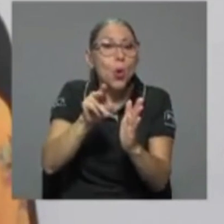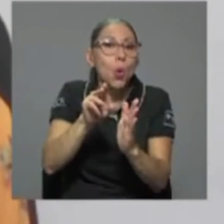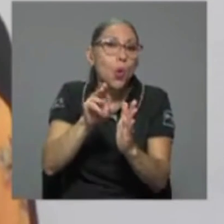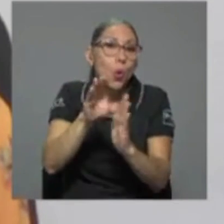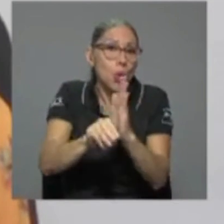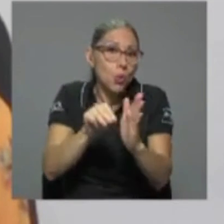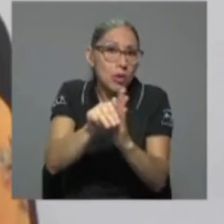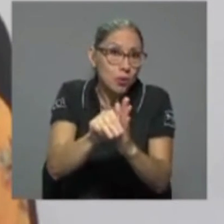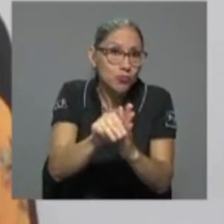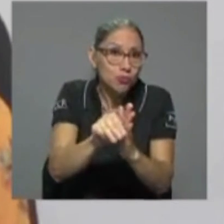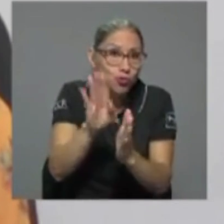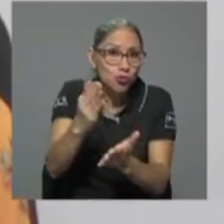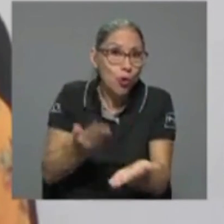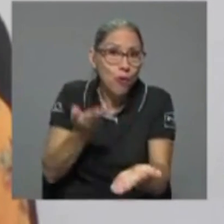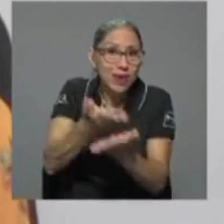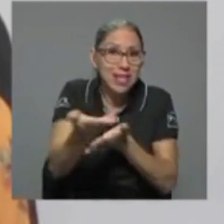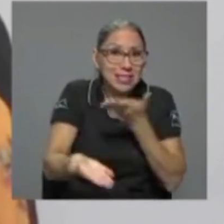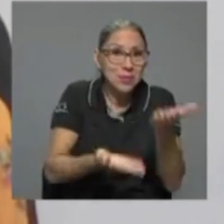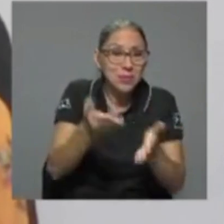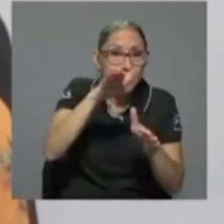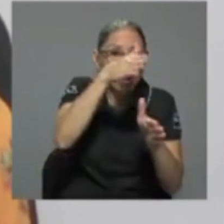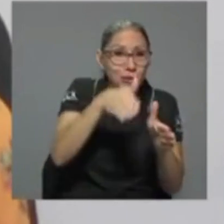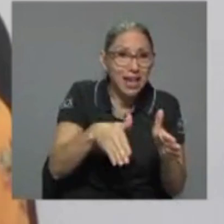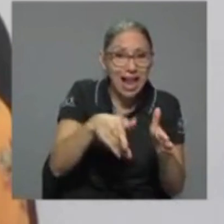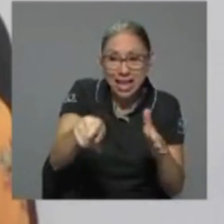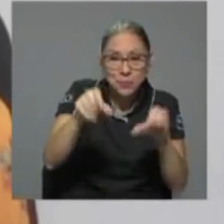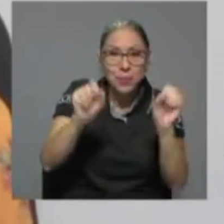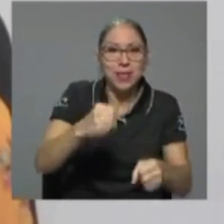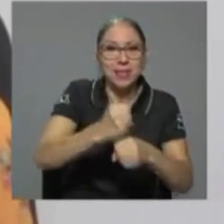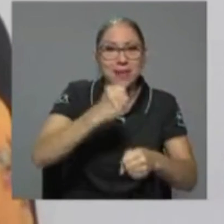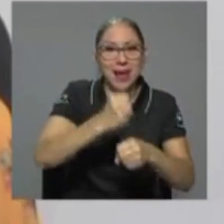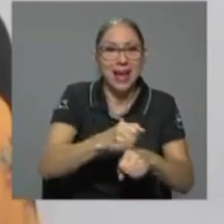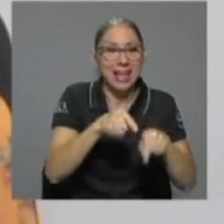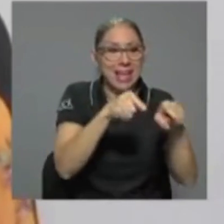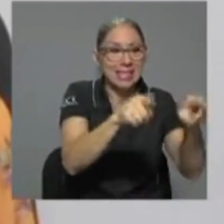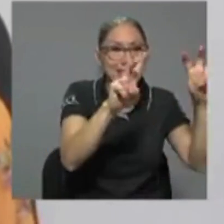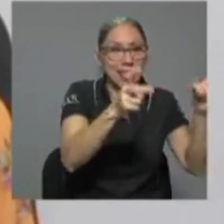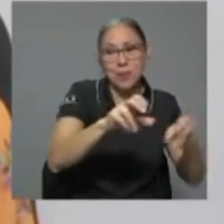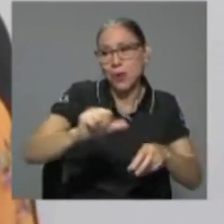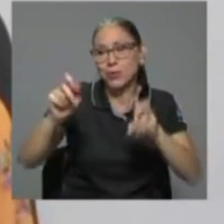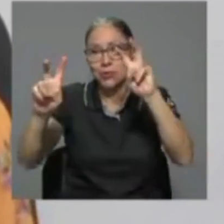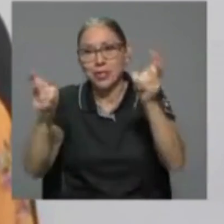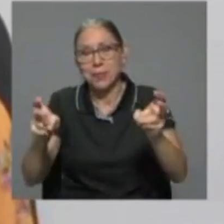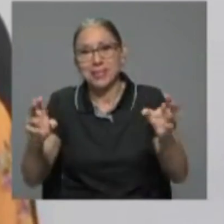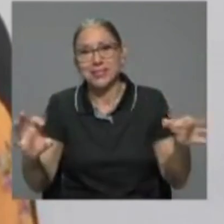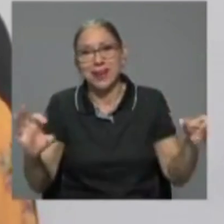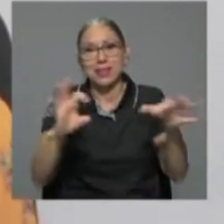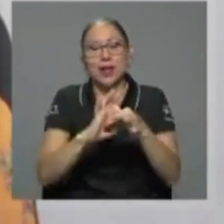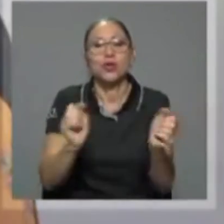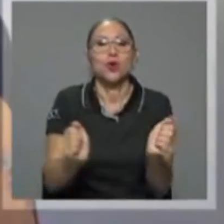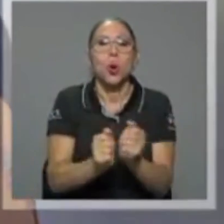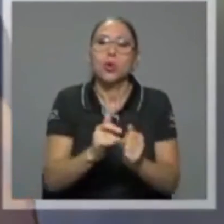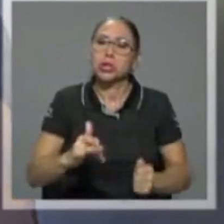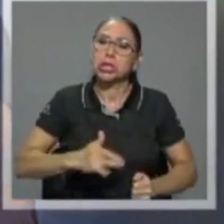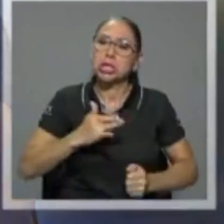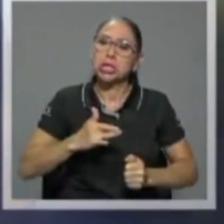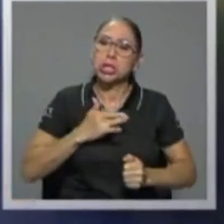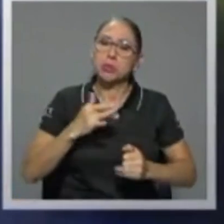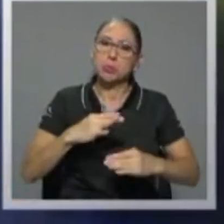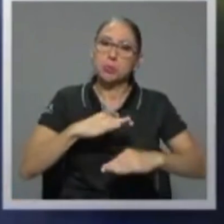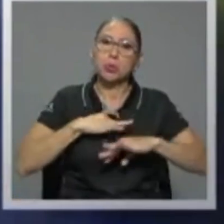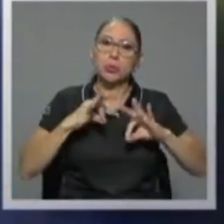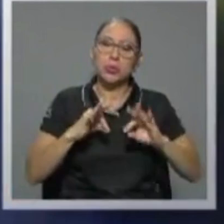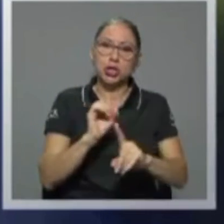donde se pueden trabajar este y otros temas relacionados con el bienestar social o la parte de la